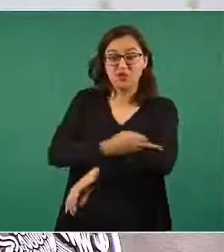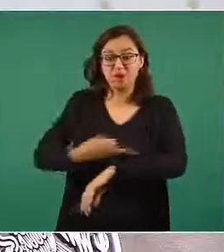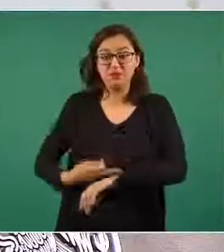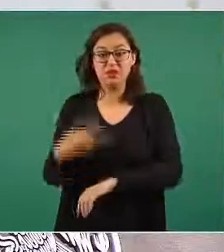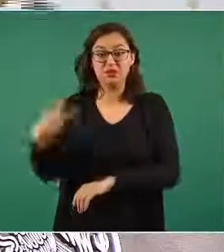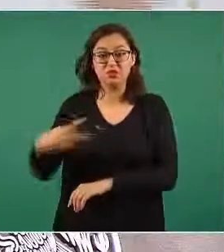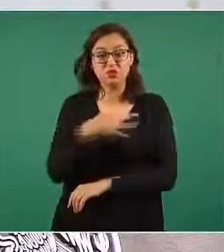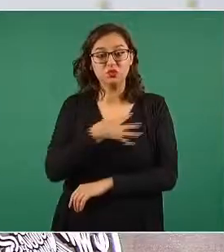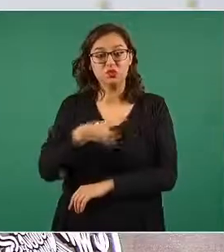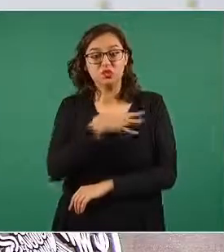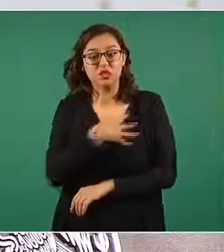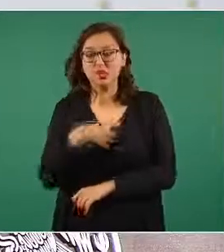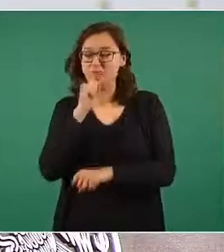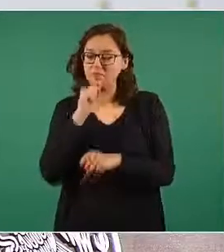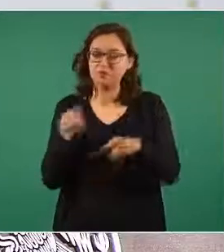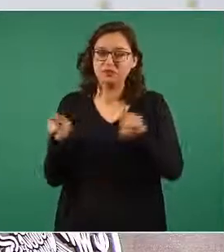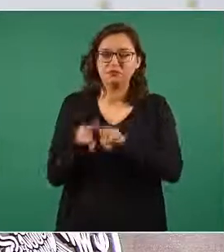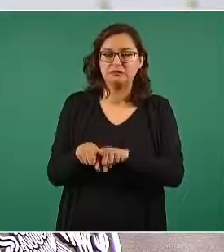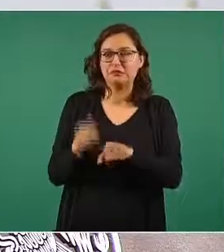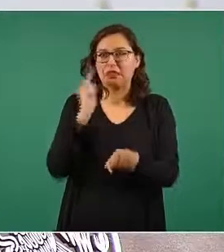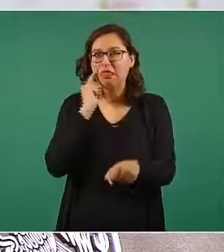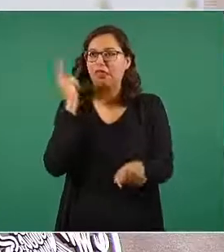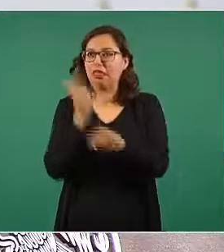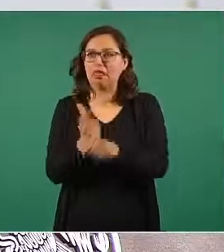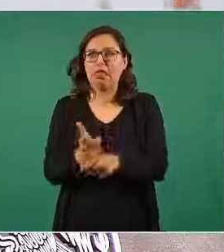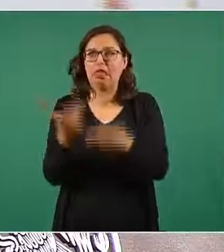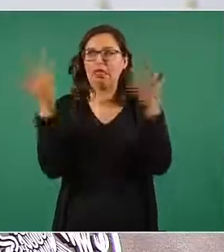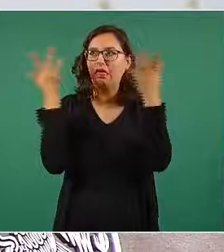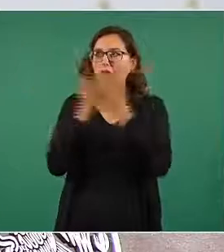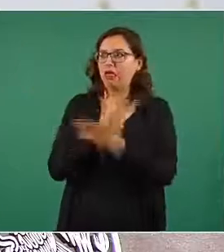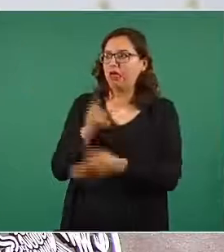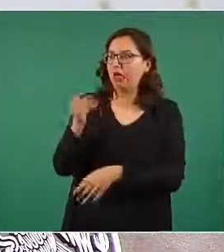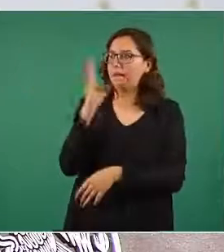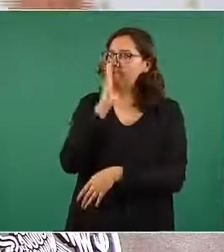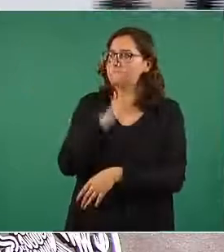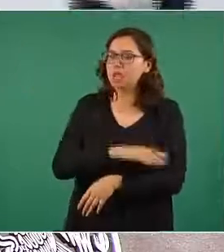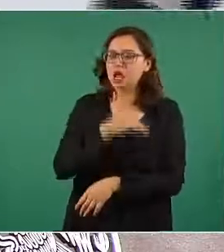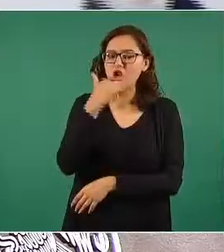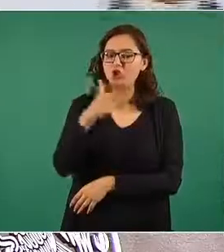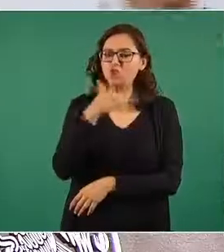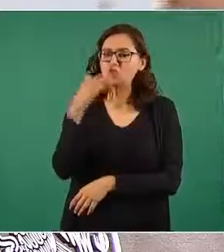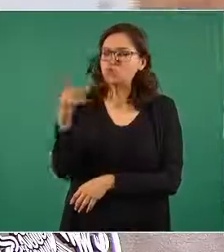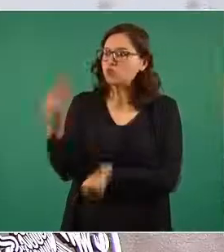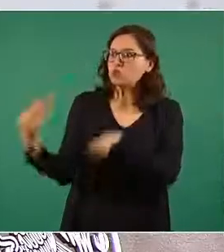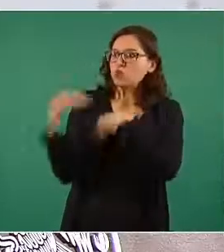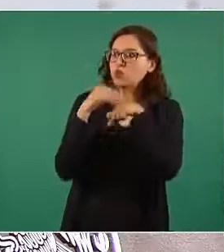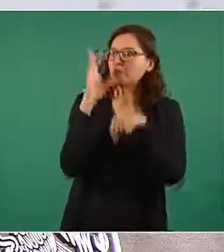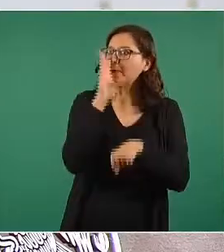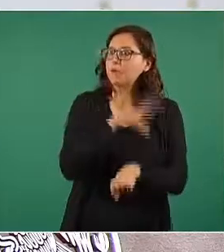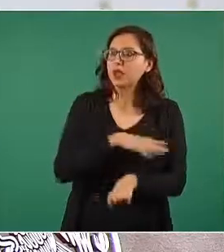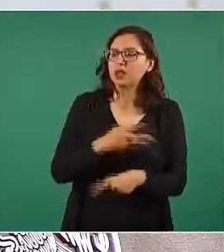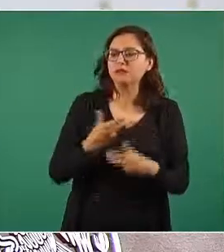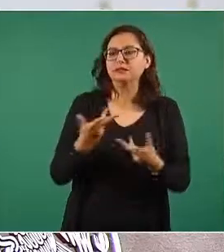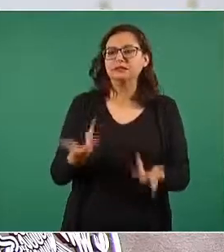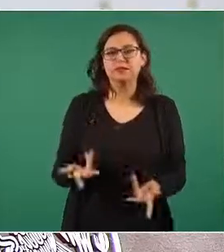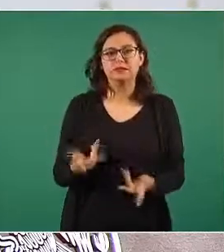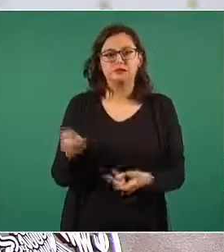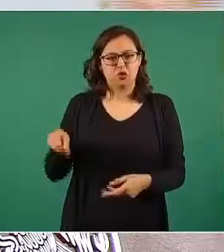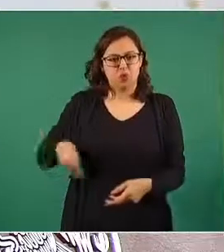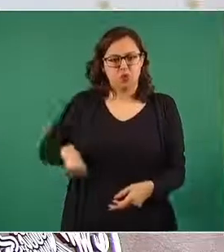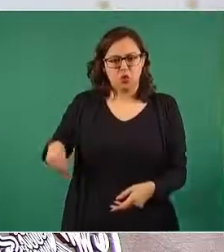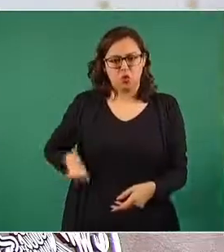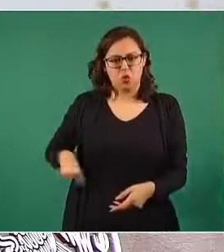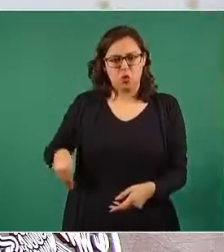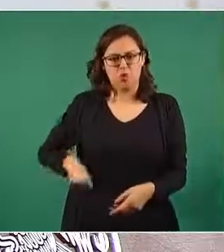sus hijos, que no tienen nada que ver, que no tienen culpa del mal comportamiento de los padres. Es